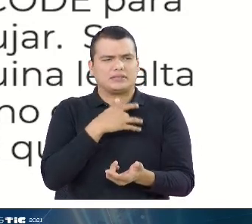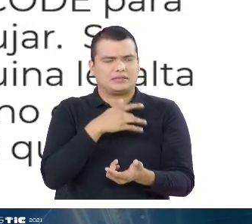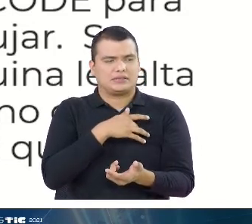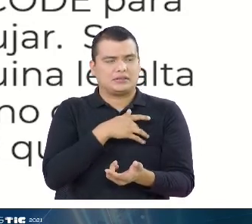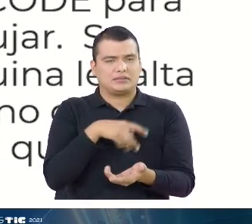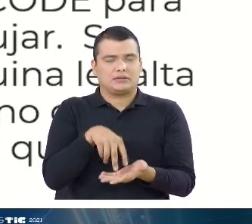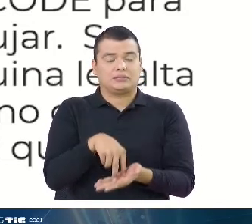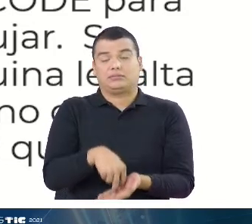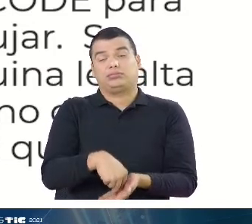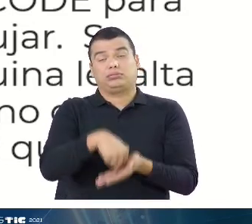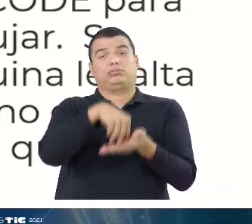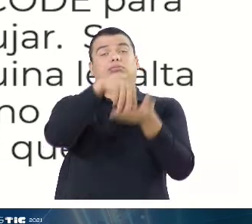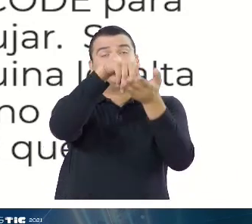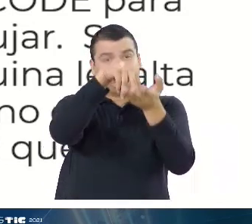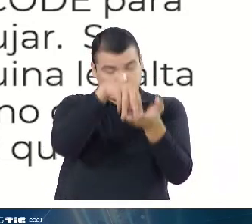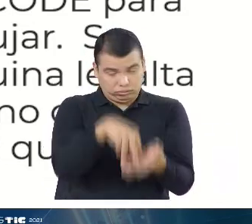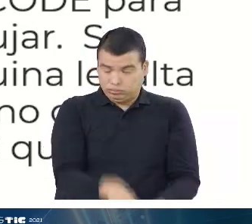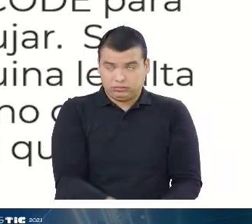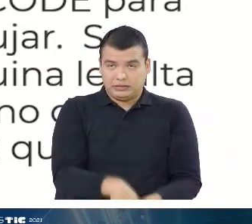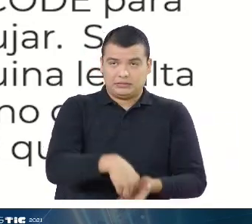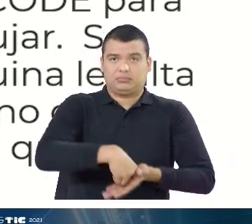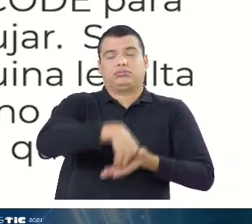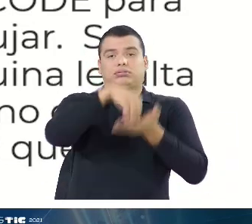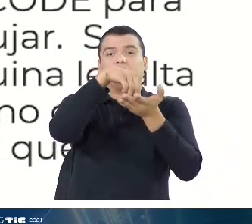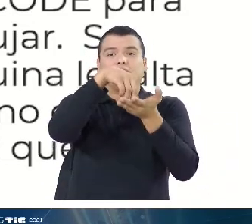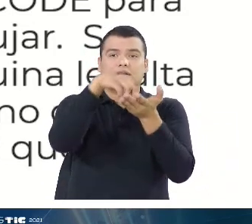cuando sube o baja le va